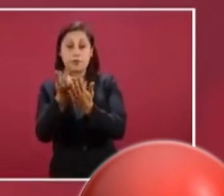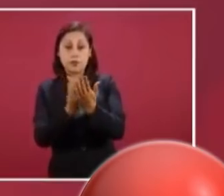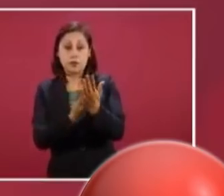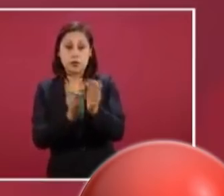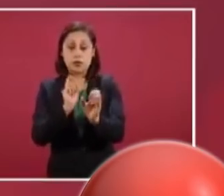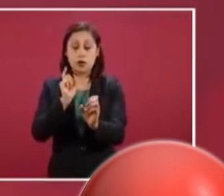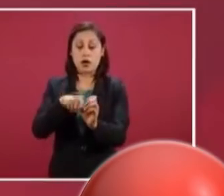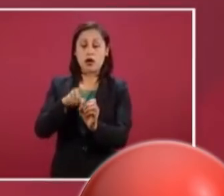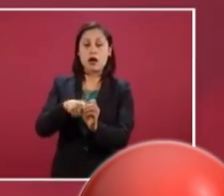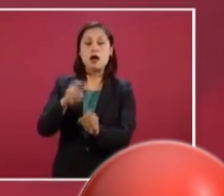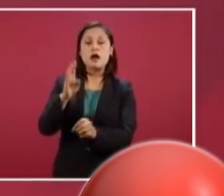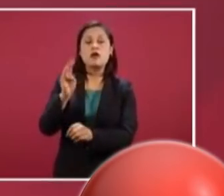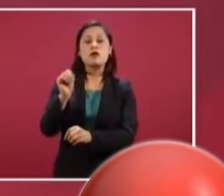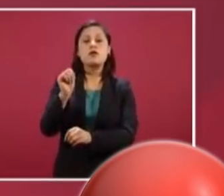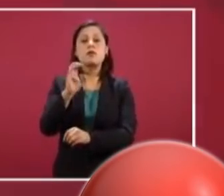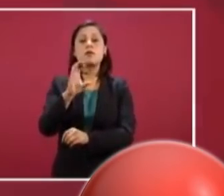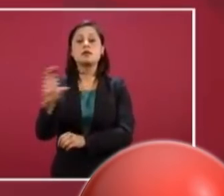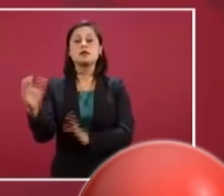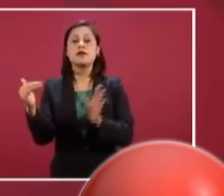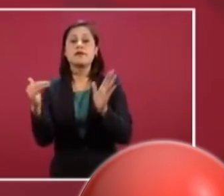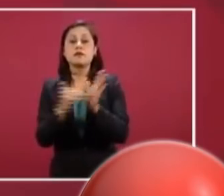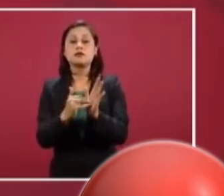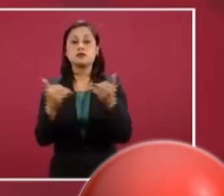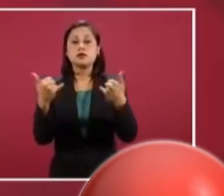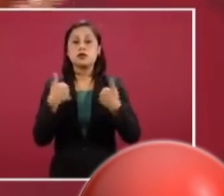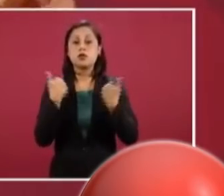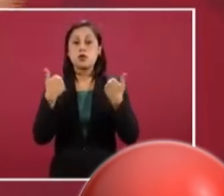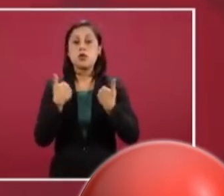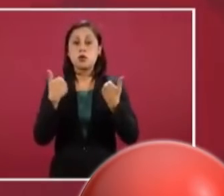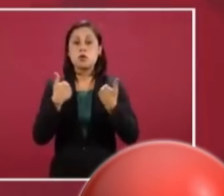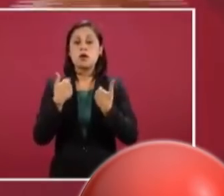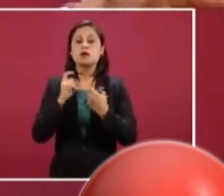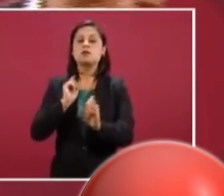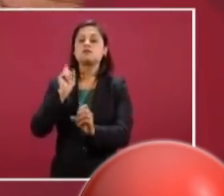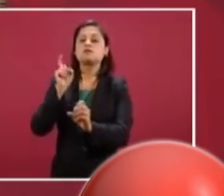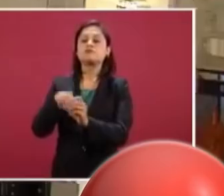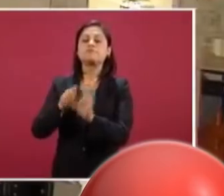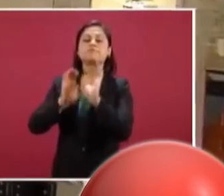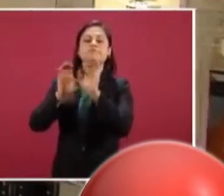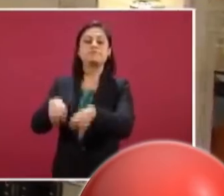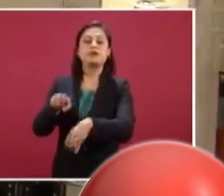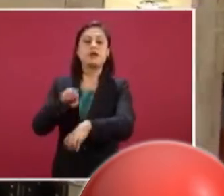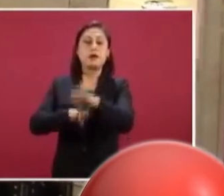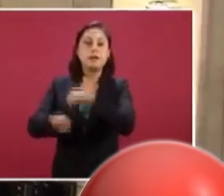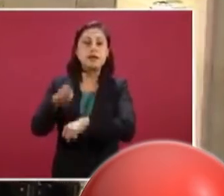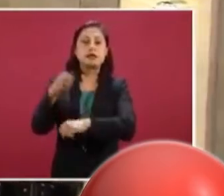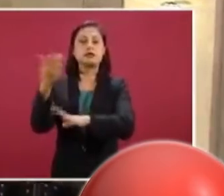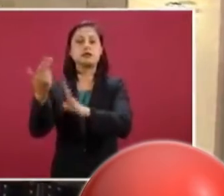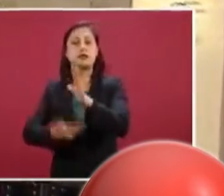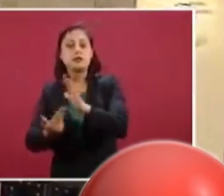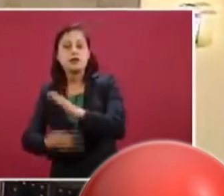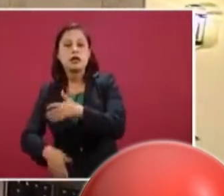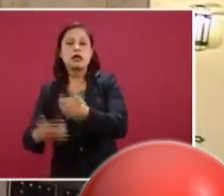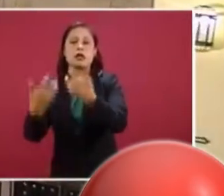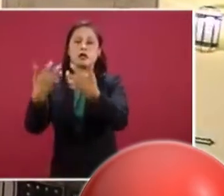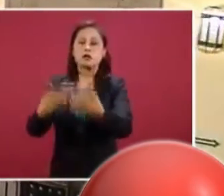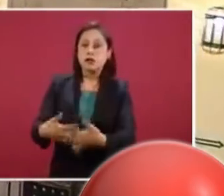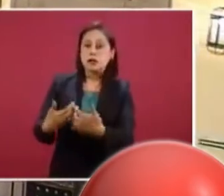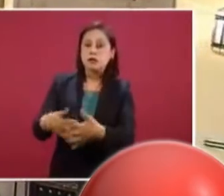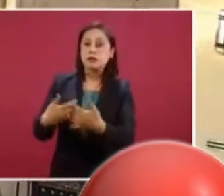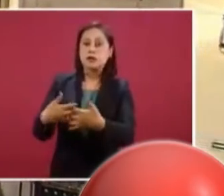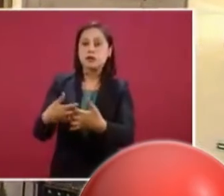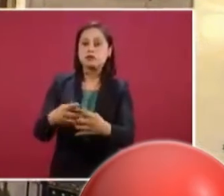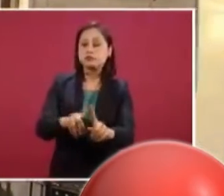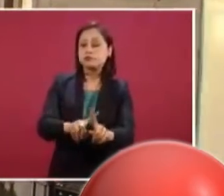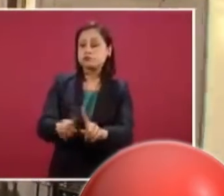900,000 jóvenes en las empresas, en los talleres, en